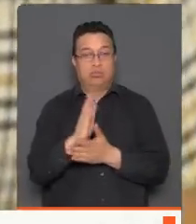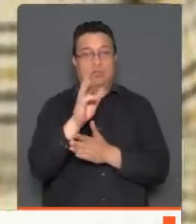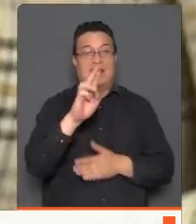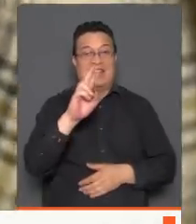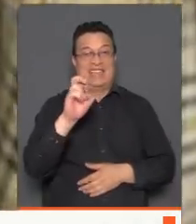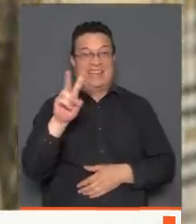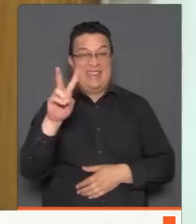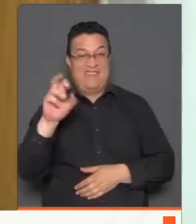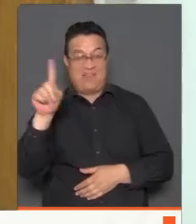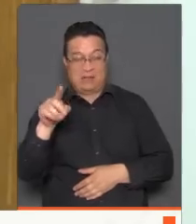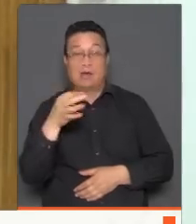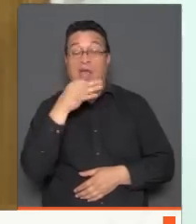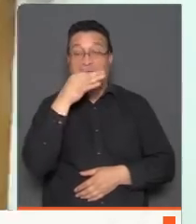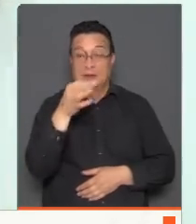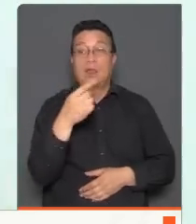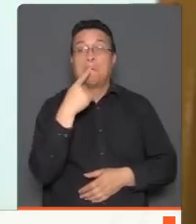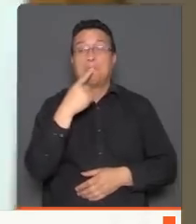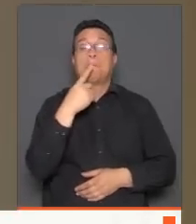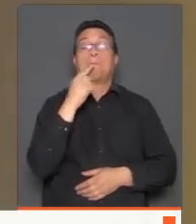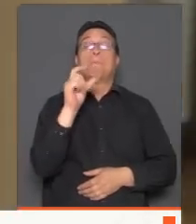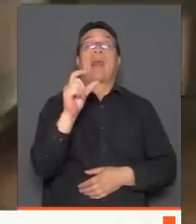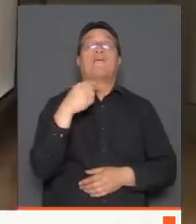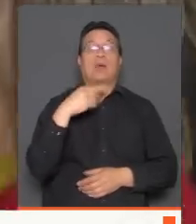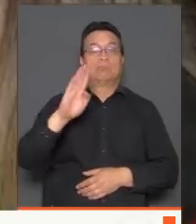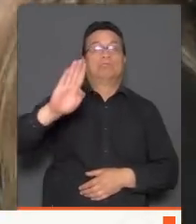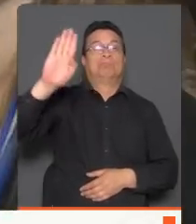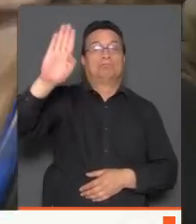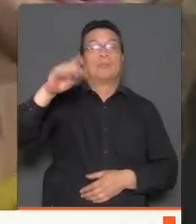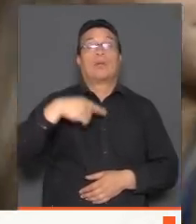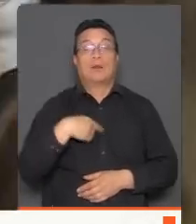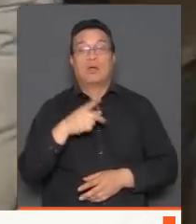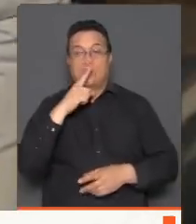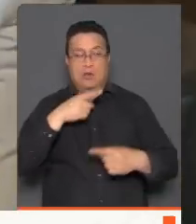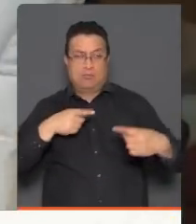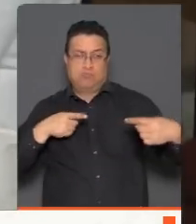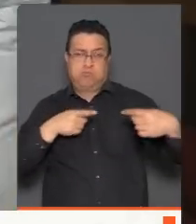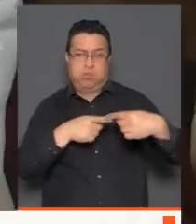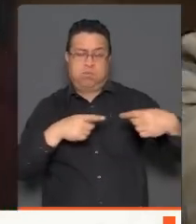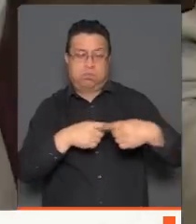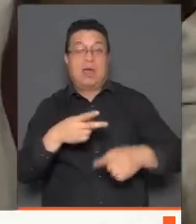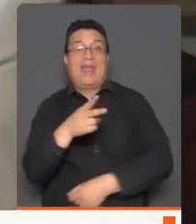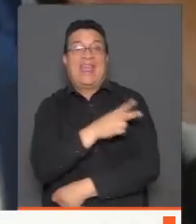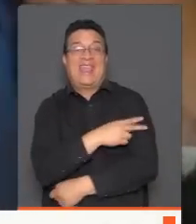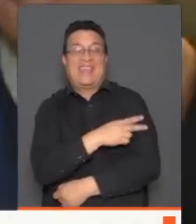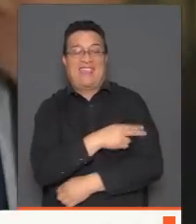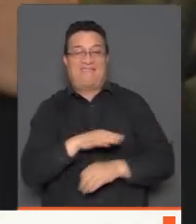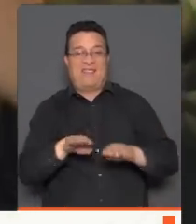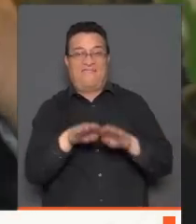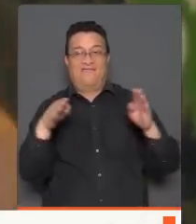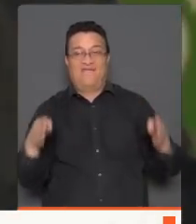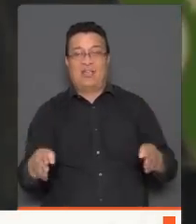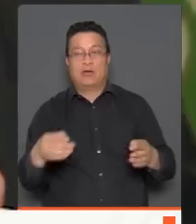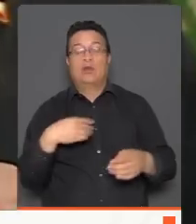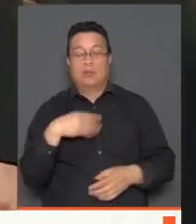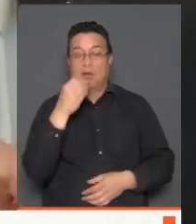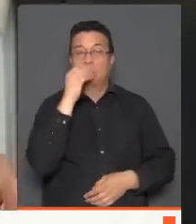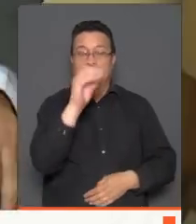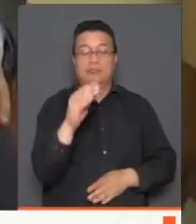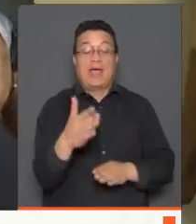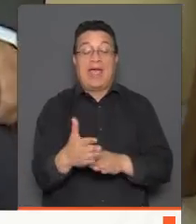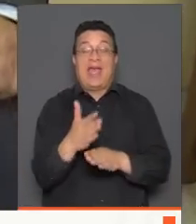de la Gente pedía la palabra. El parlamentario en plena guerra civil con la jefatura de su bancada fue notificado horas antes que